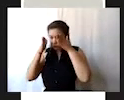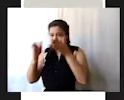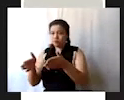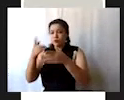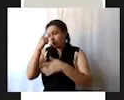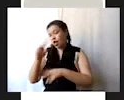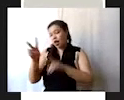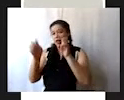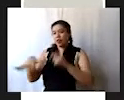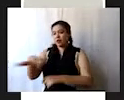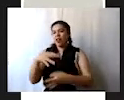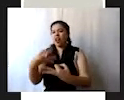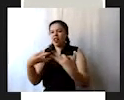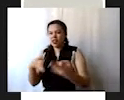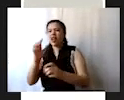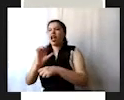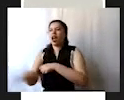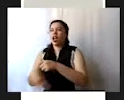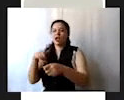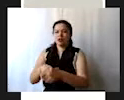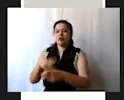tema ambiental. Lo que está